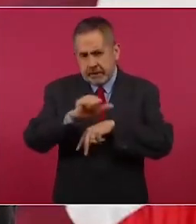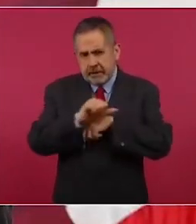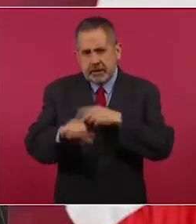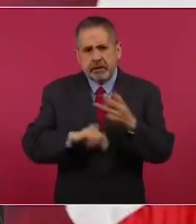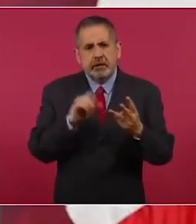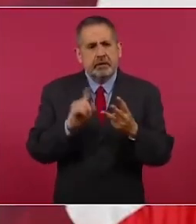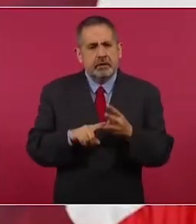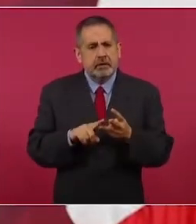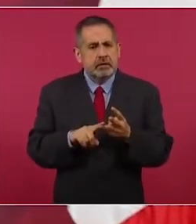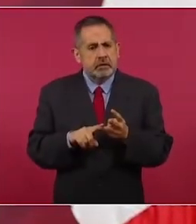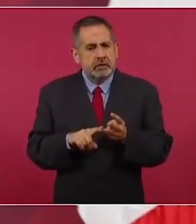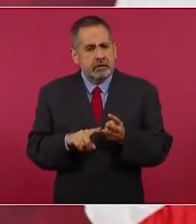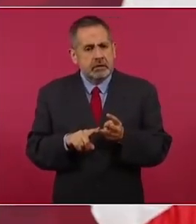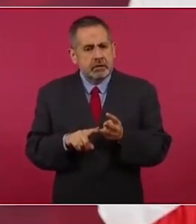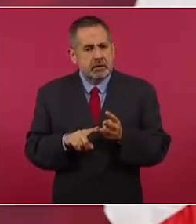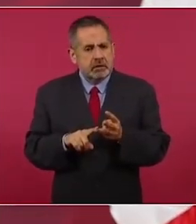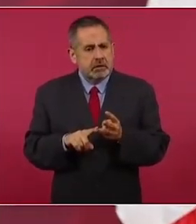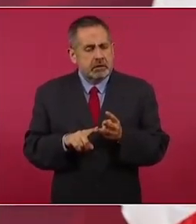Argentina,